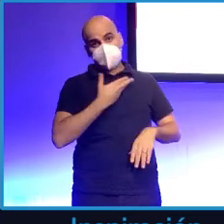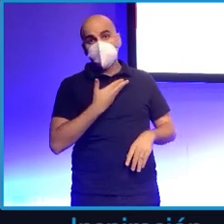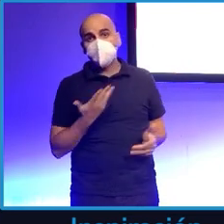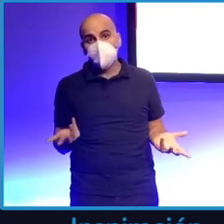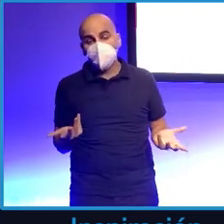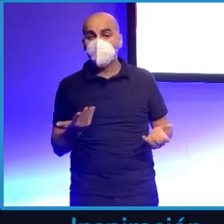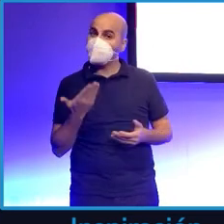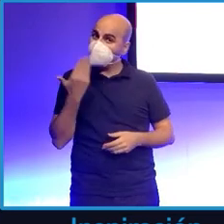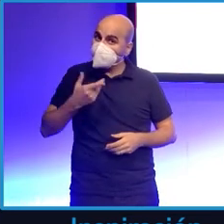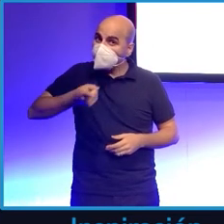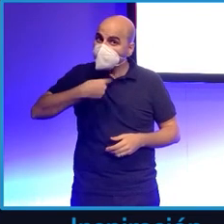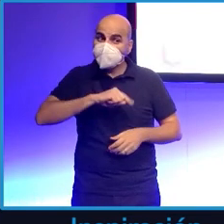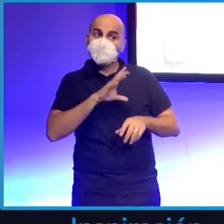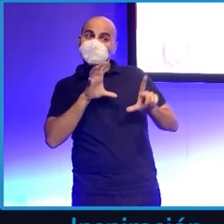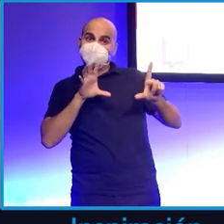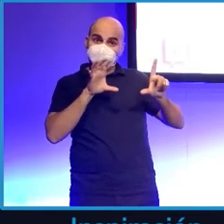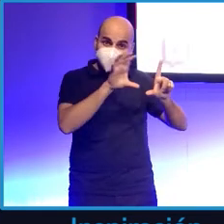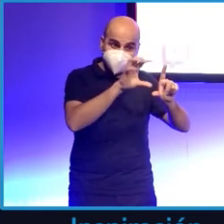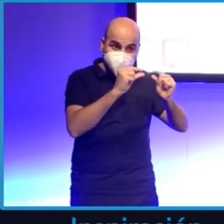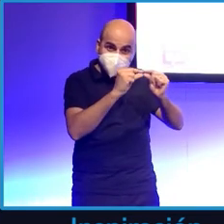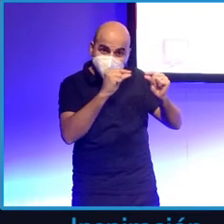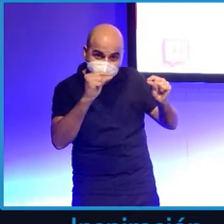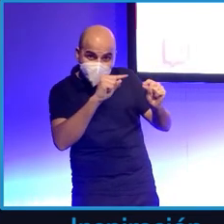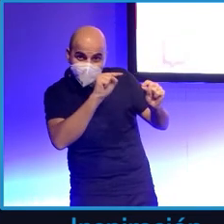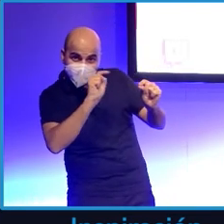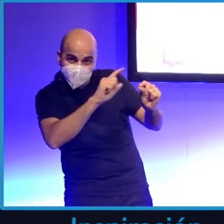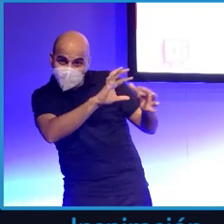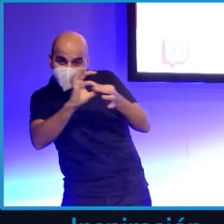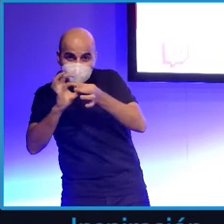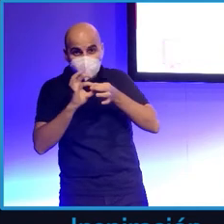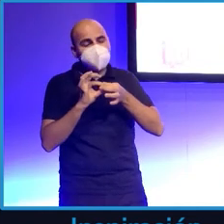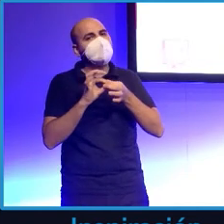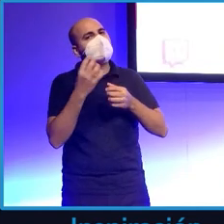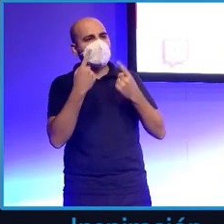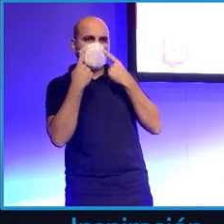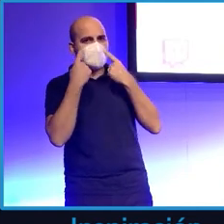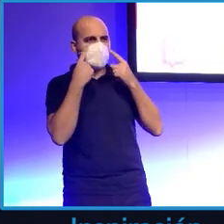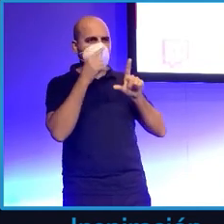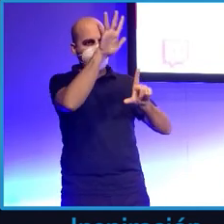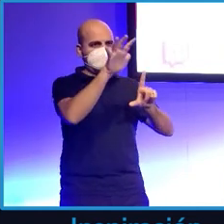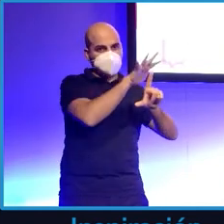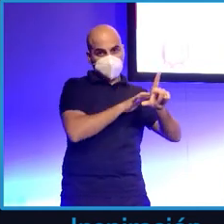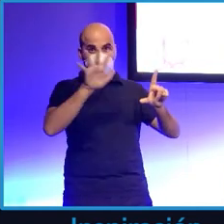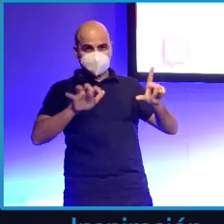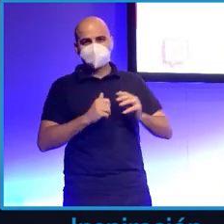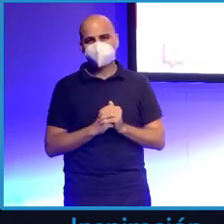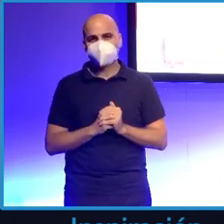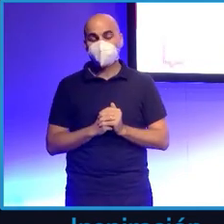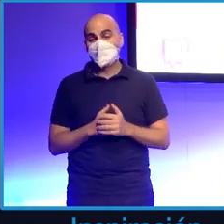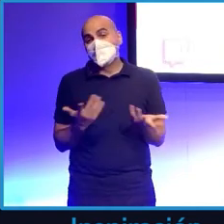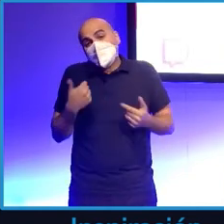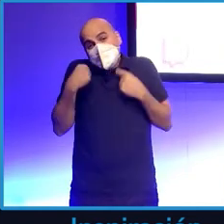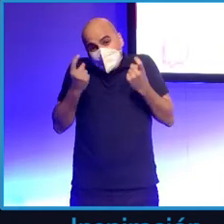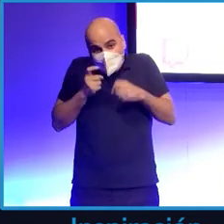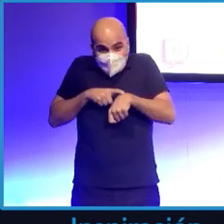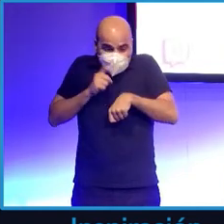bastante eso todo el contexto que pide que pille con el enlace y bueno me intentado ajustar bastante a lo que era el tiempo para no pasarme para no para no para estudiar